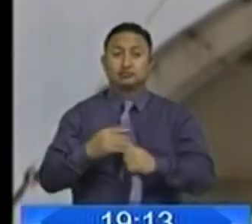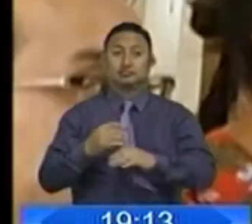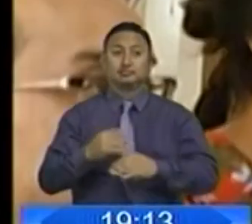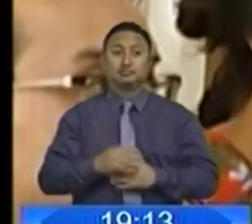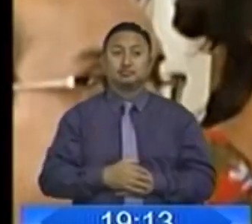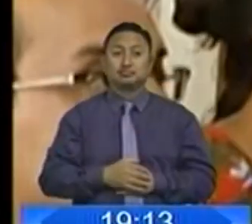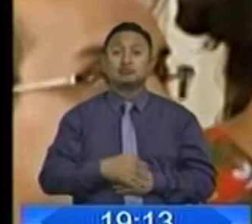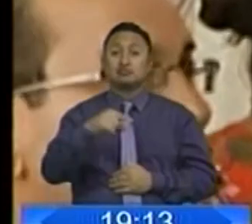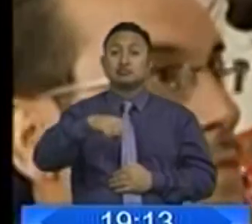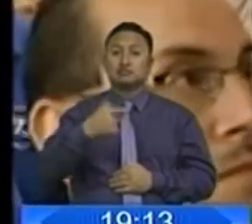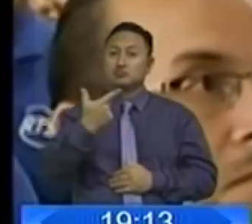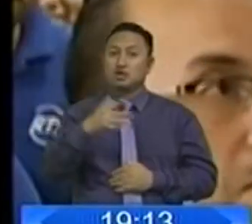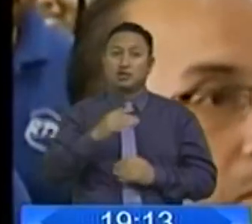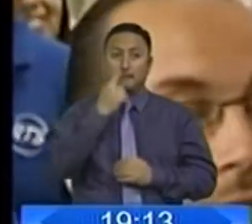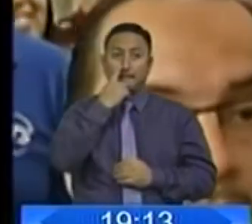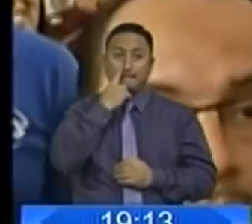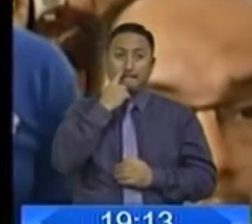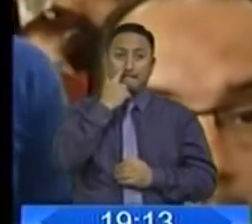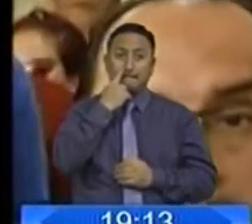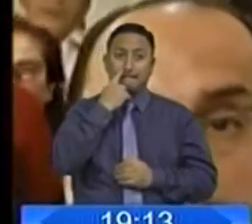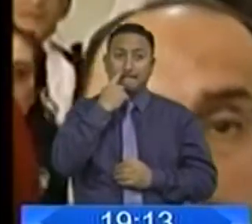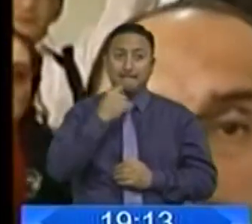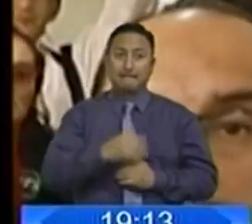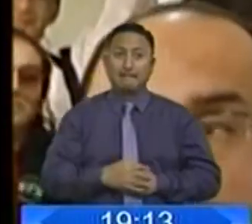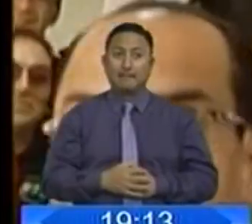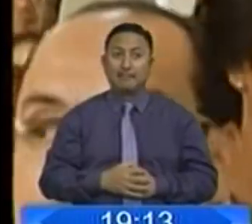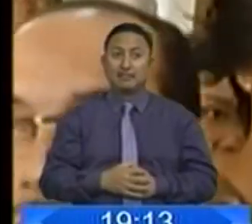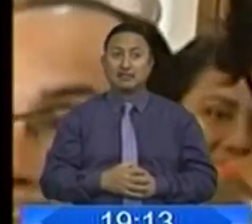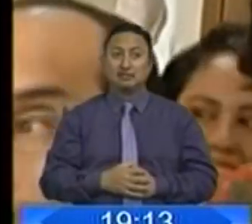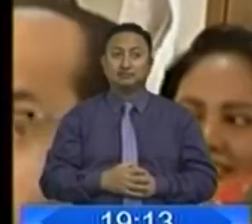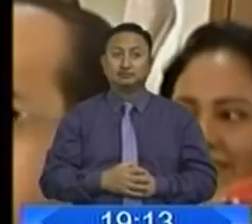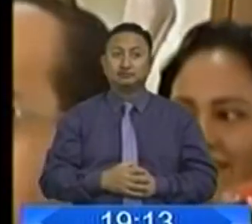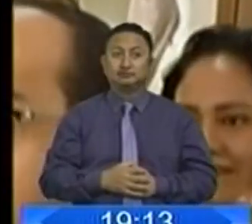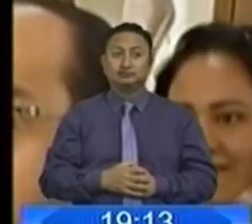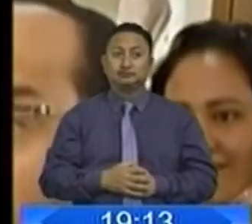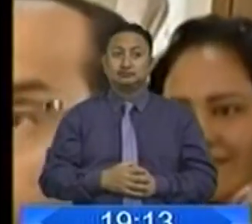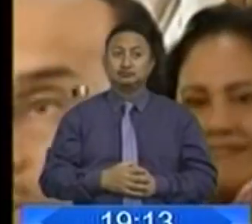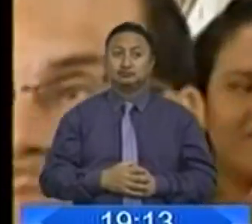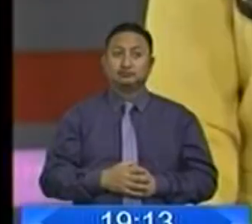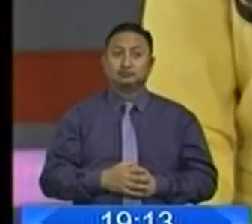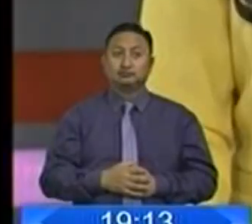esta quede finalmente ejecutoriada. Informó Jorge Escobar.